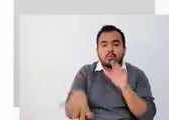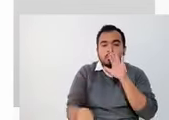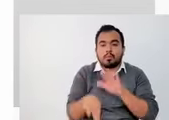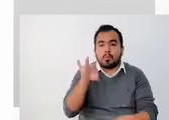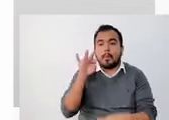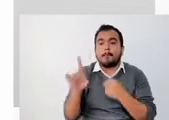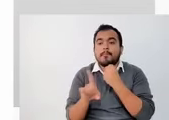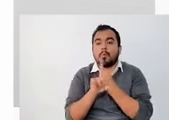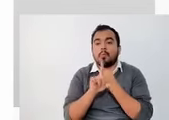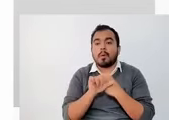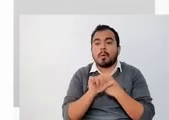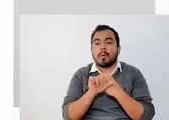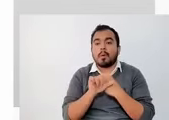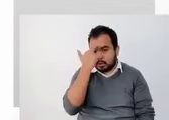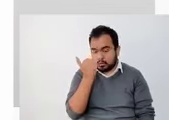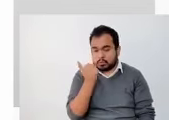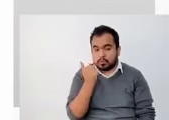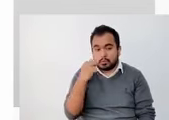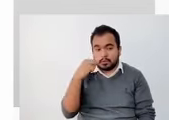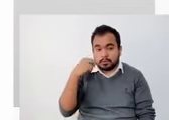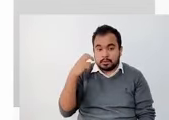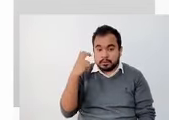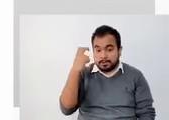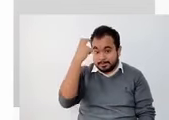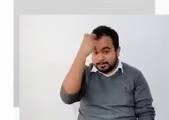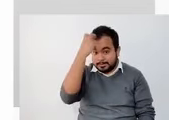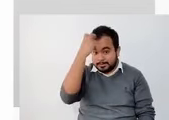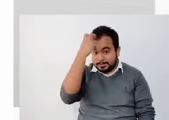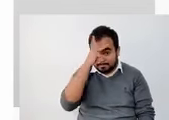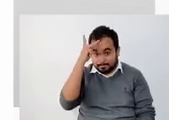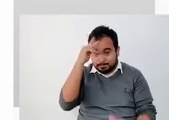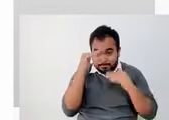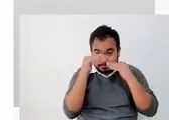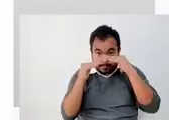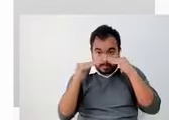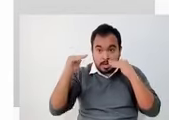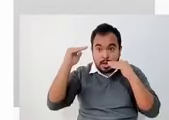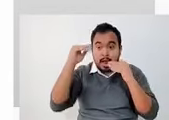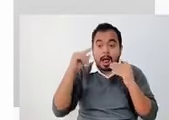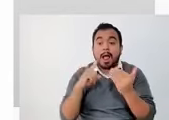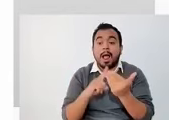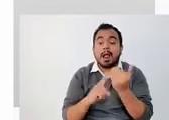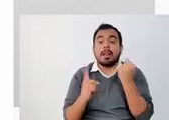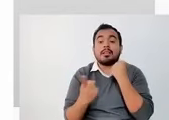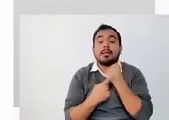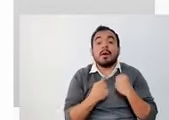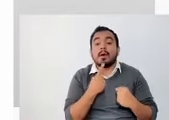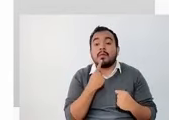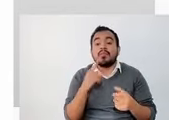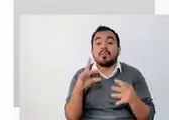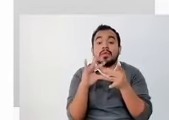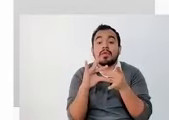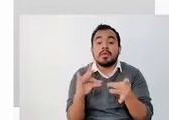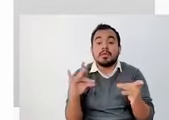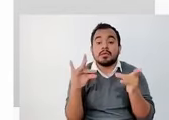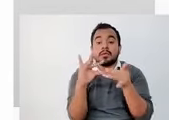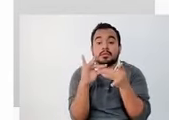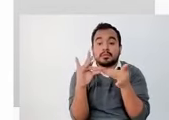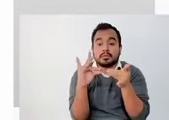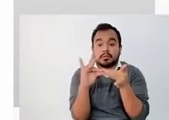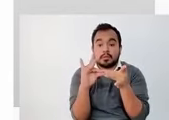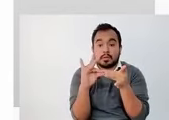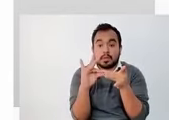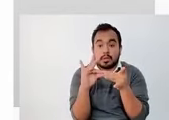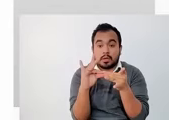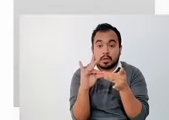la psiquiatría alternativa, que básicamente decía que incluso en los centros no penitenciarios había que cerrarlos para que la gente